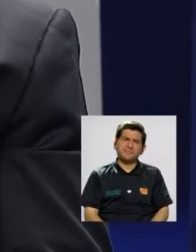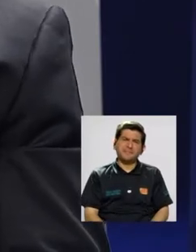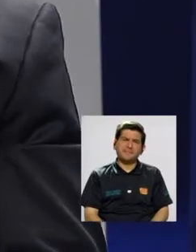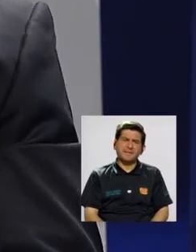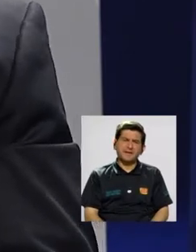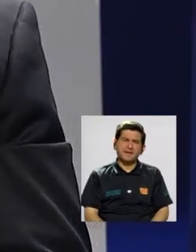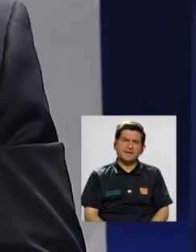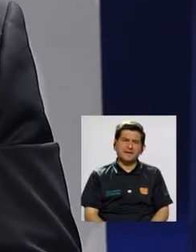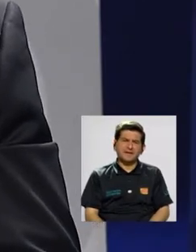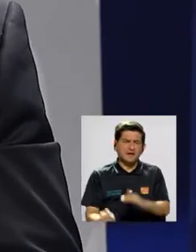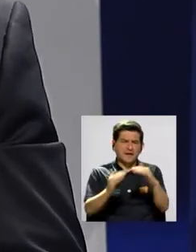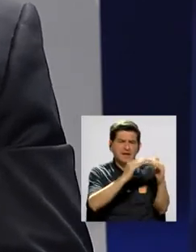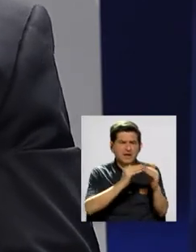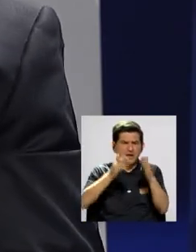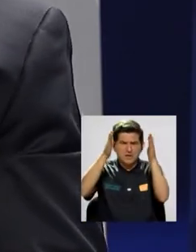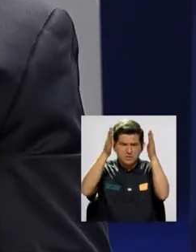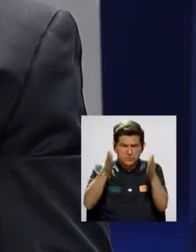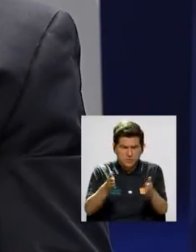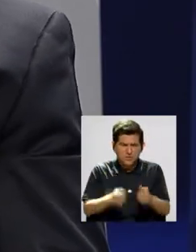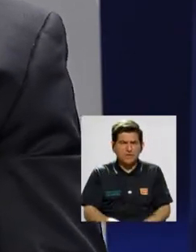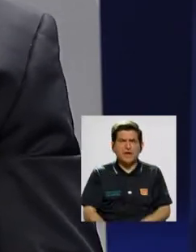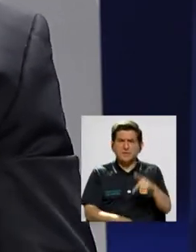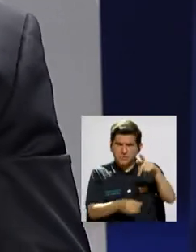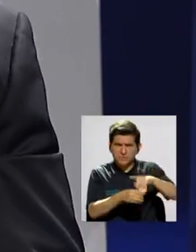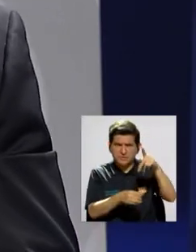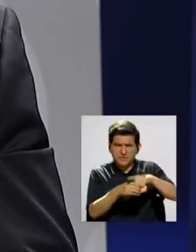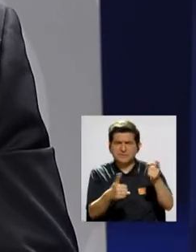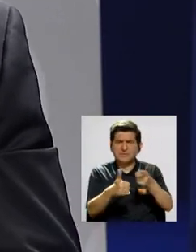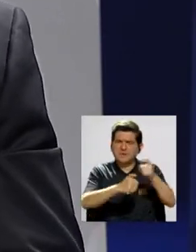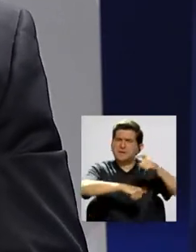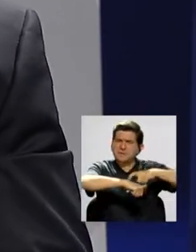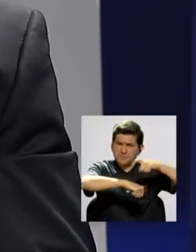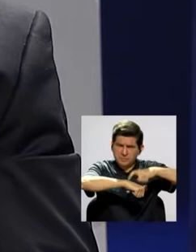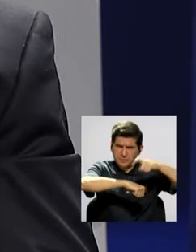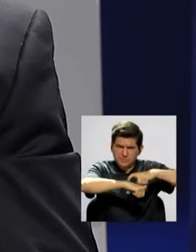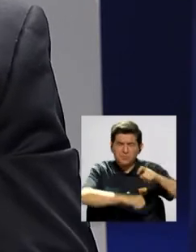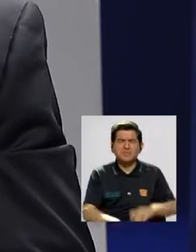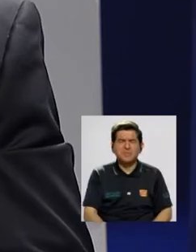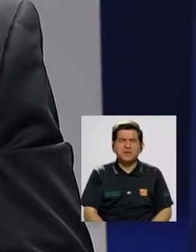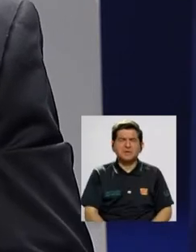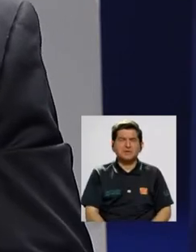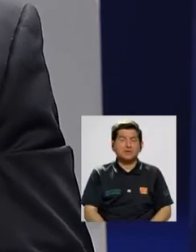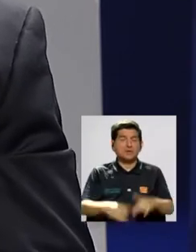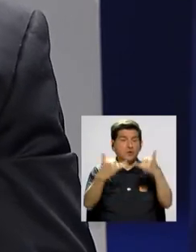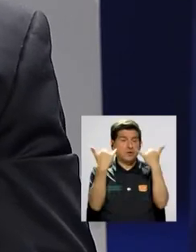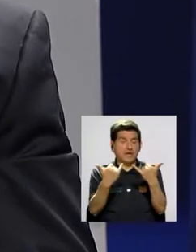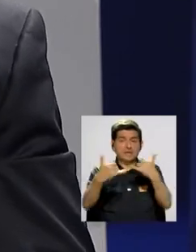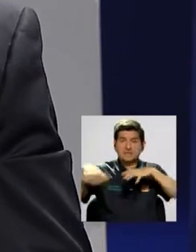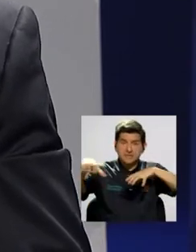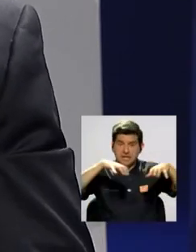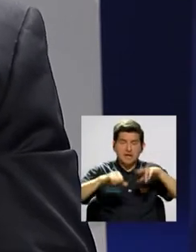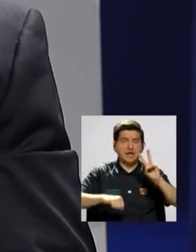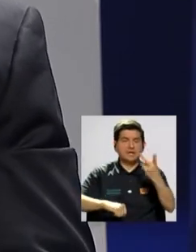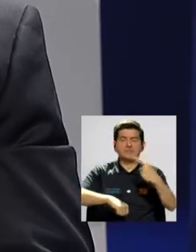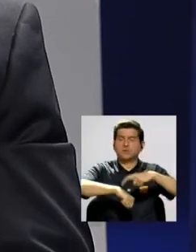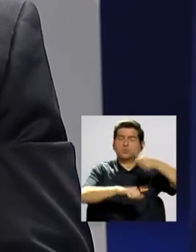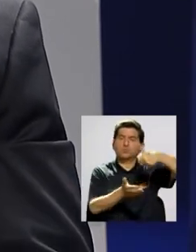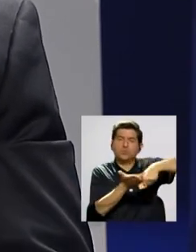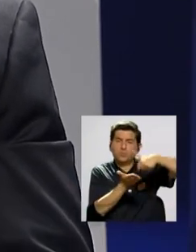esa cantidad de ciudadanos y ciudadanas que se activaron en la primera ronda, que se están movilizando ya en esta segunda